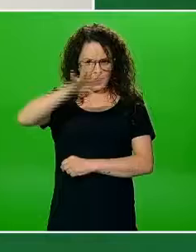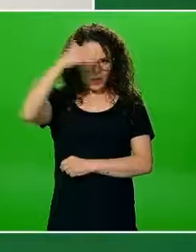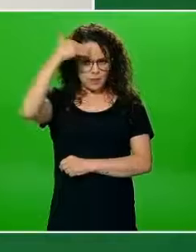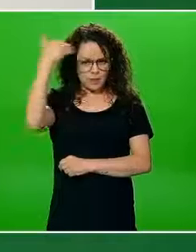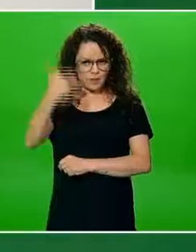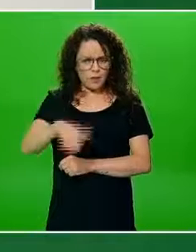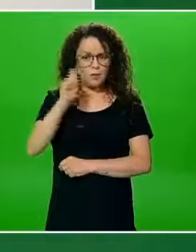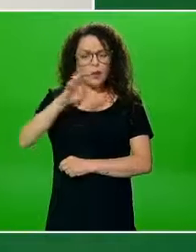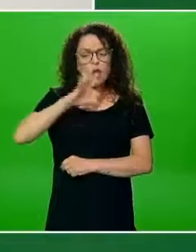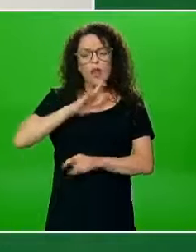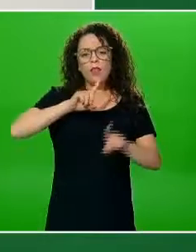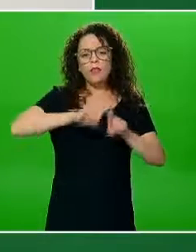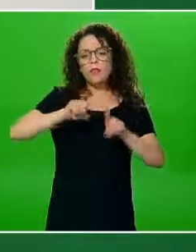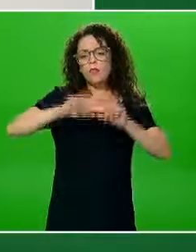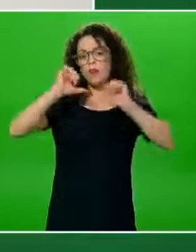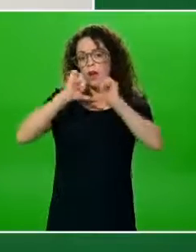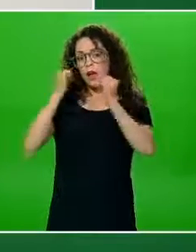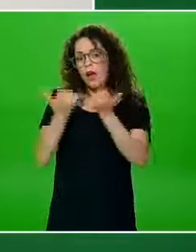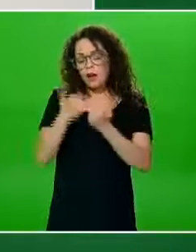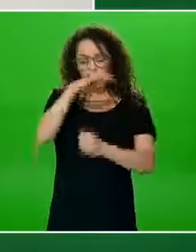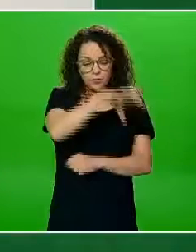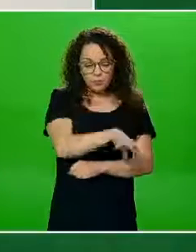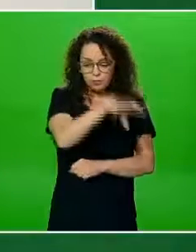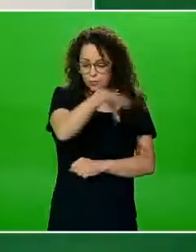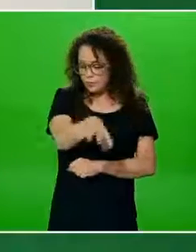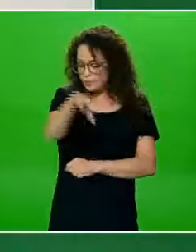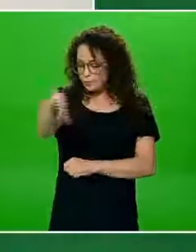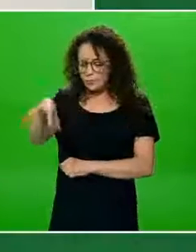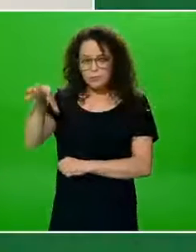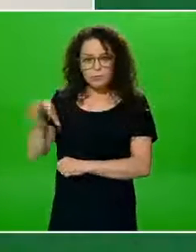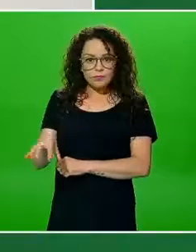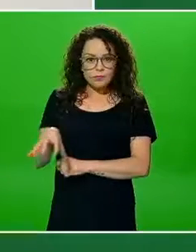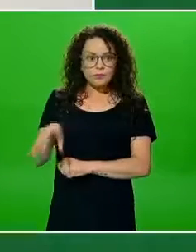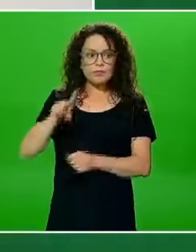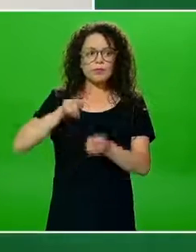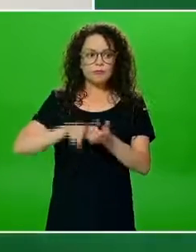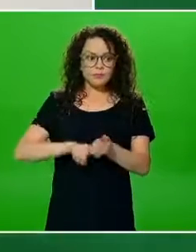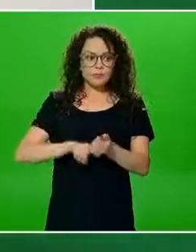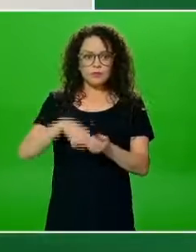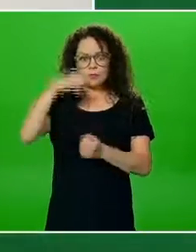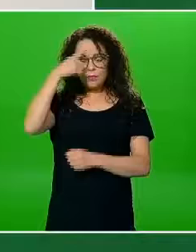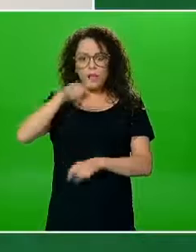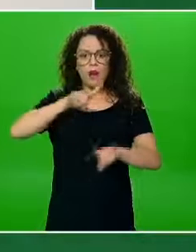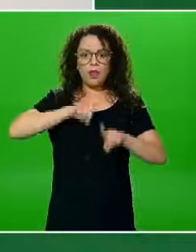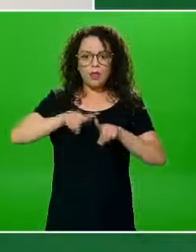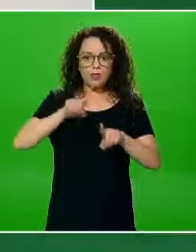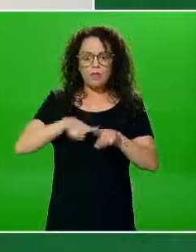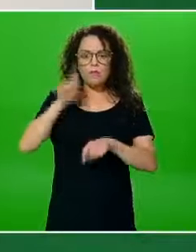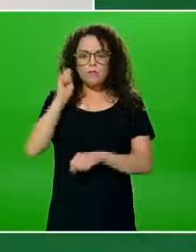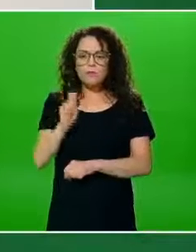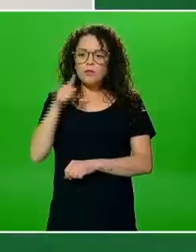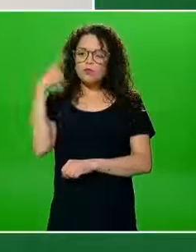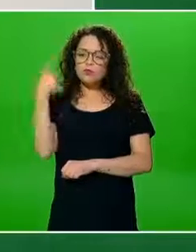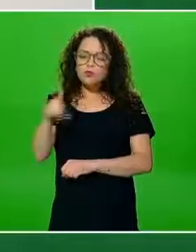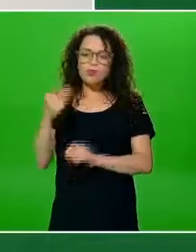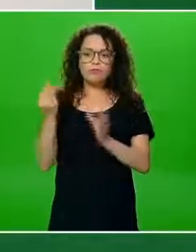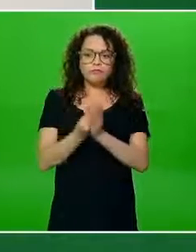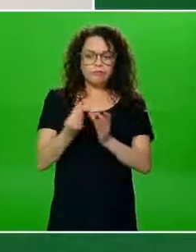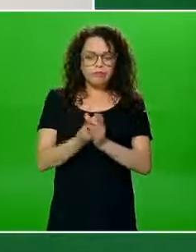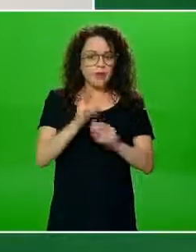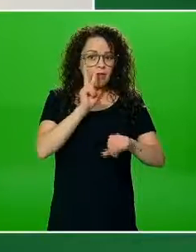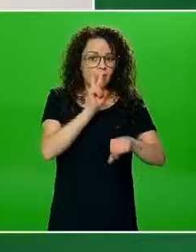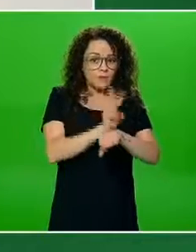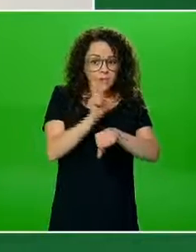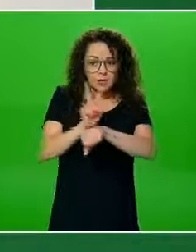cuenta con distintas áreas que se encargan, digamos, de diferentes elementos de la vigilancia epidemiológica.